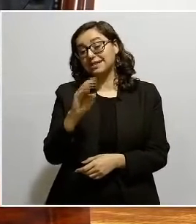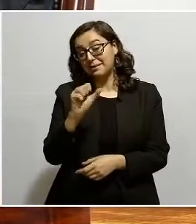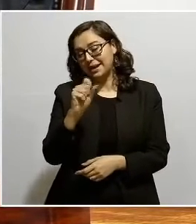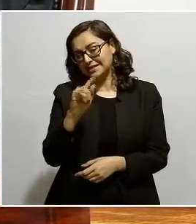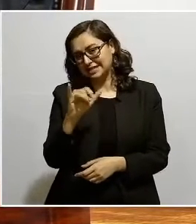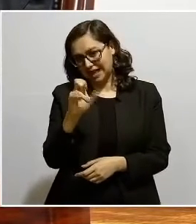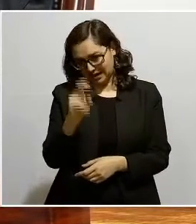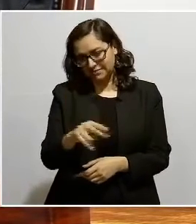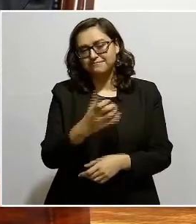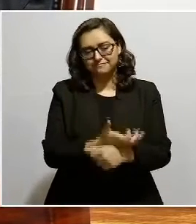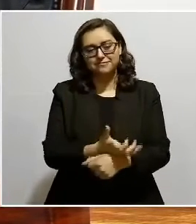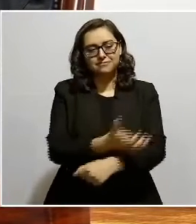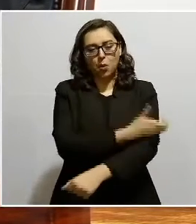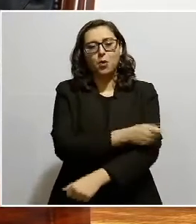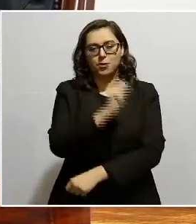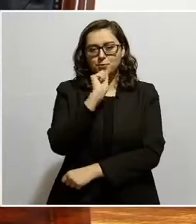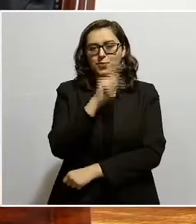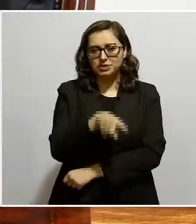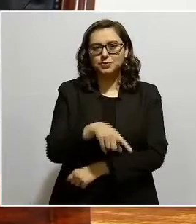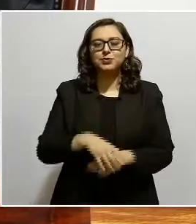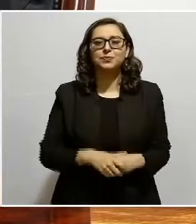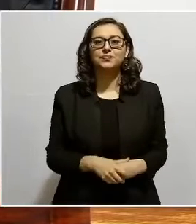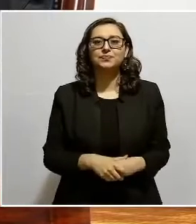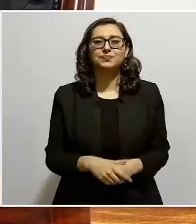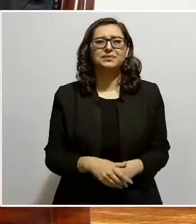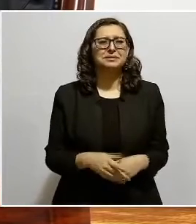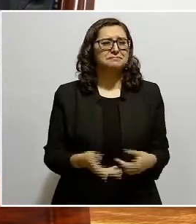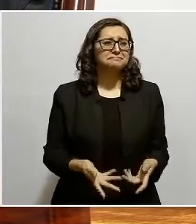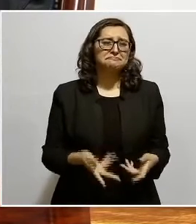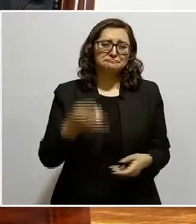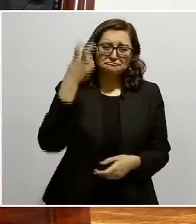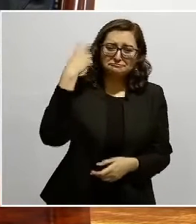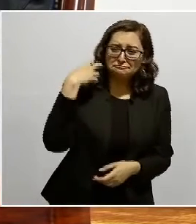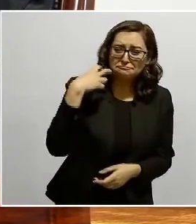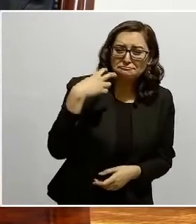Tabasco. En todo el camino fue risa y risa,